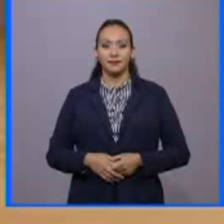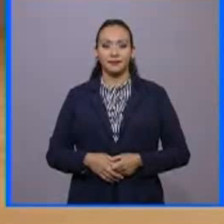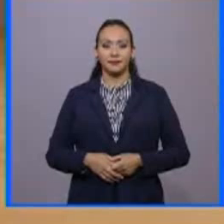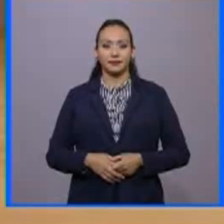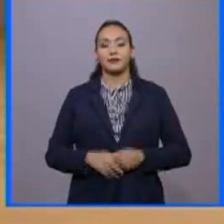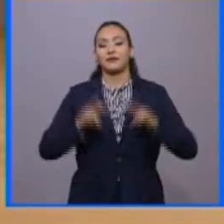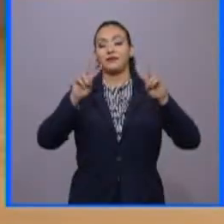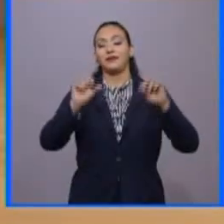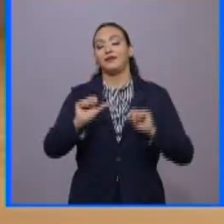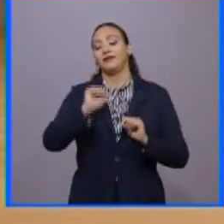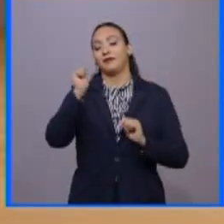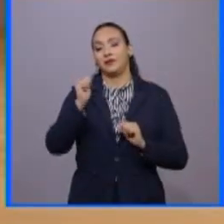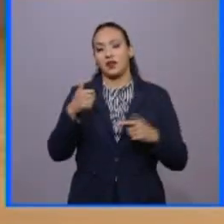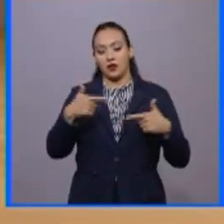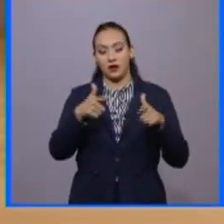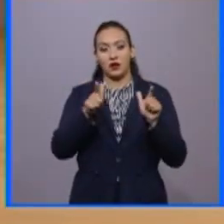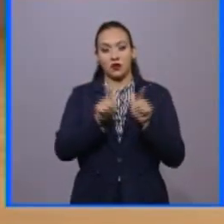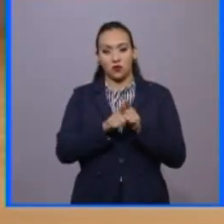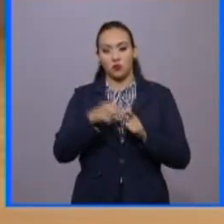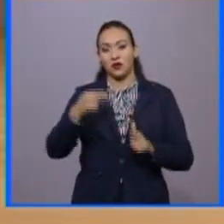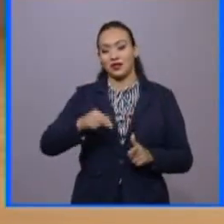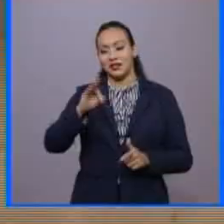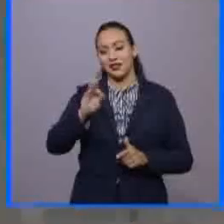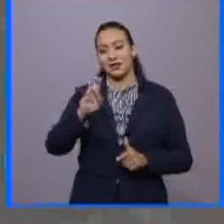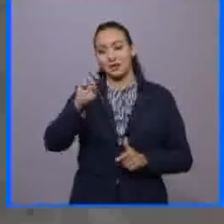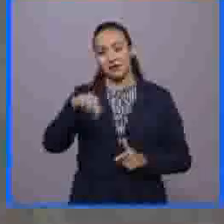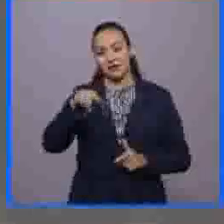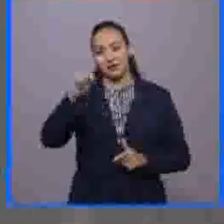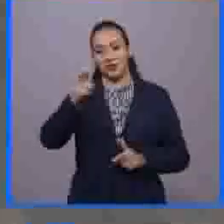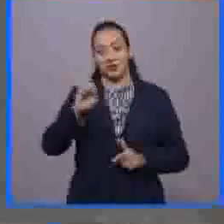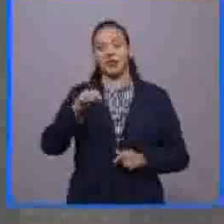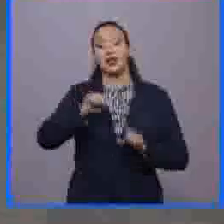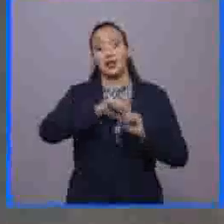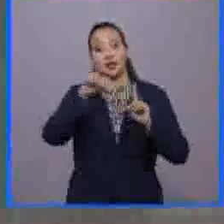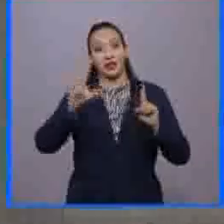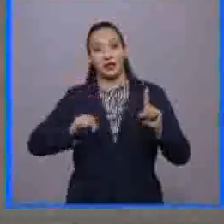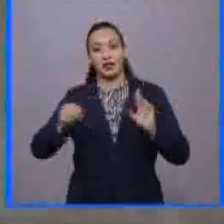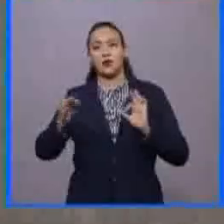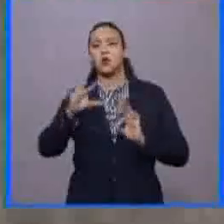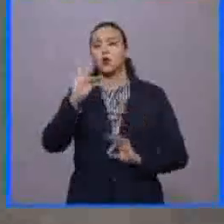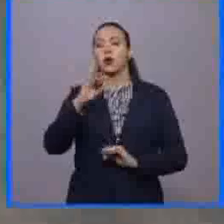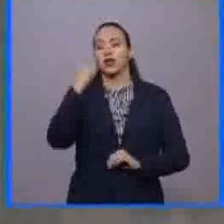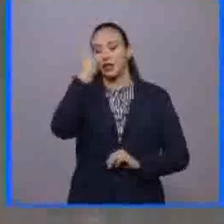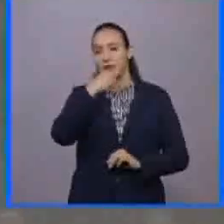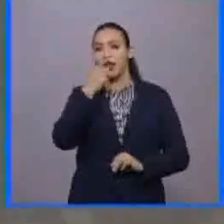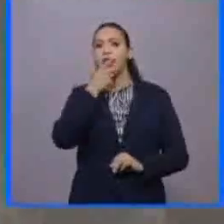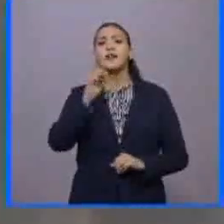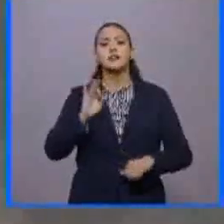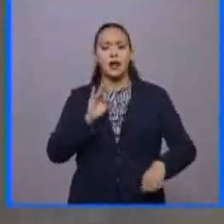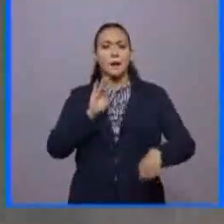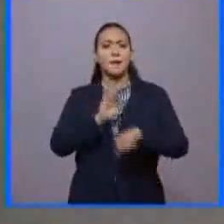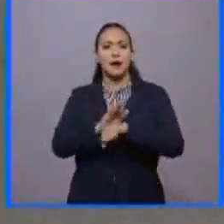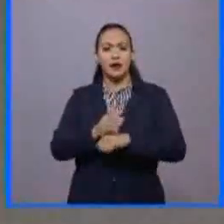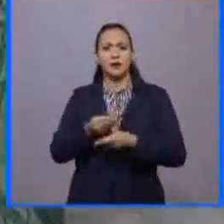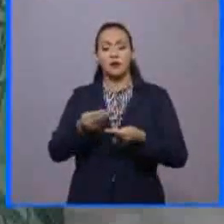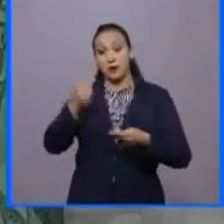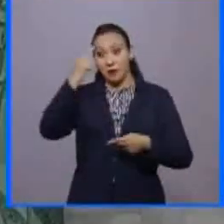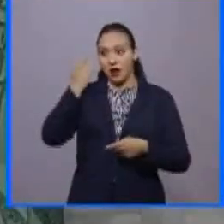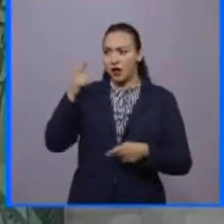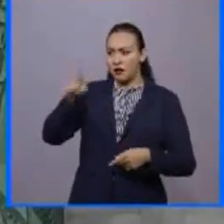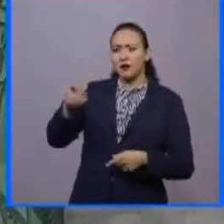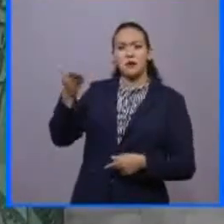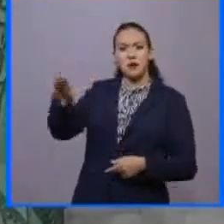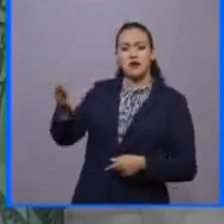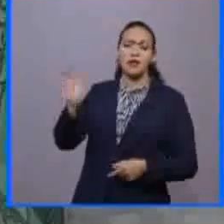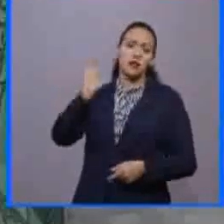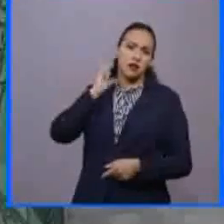Y en más temas, el colectivo Frente Nacional por las 40 Horas reveló que interpuso un amparo para obligar a la Cámara de